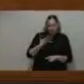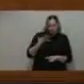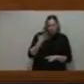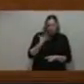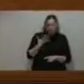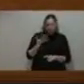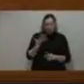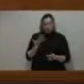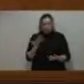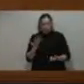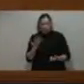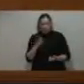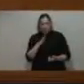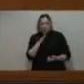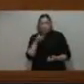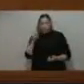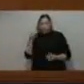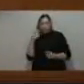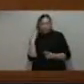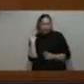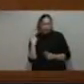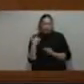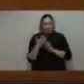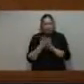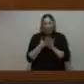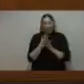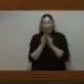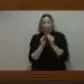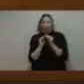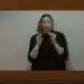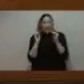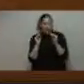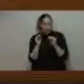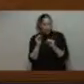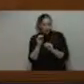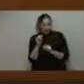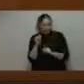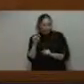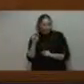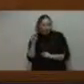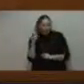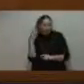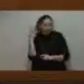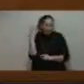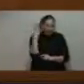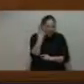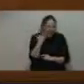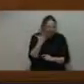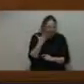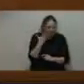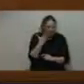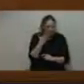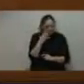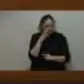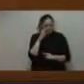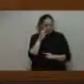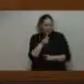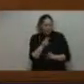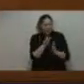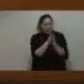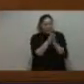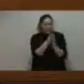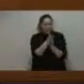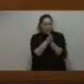ya que usted habló de besos, que yo hable de los celos que hoy quise visualizar en las intervenciones diversas